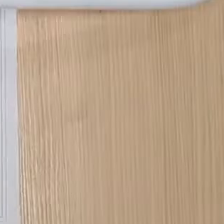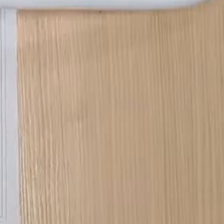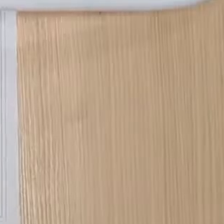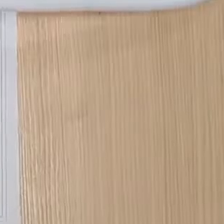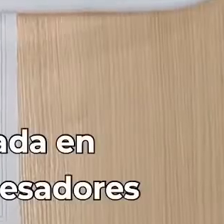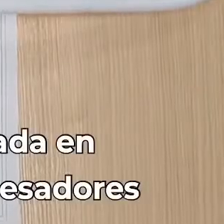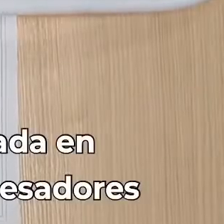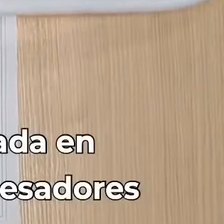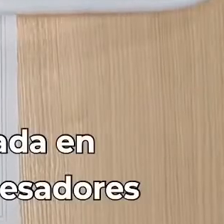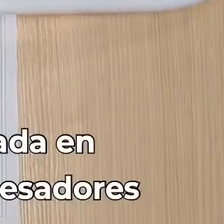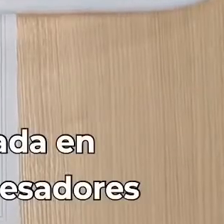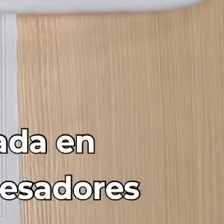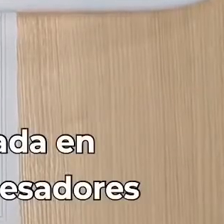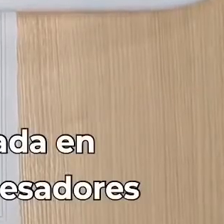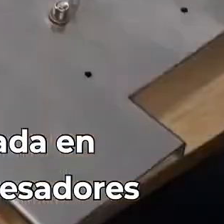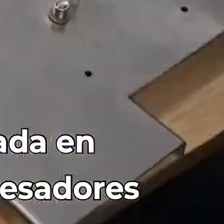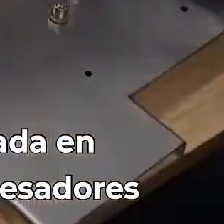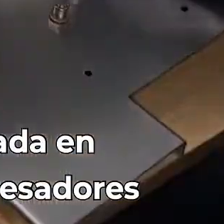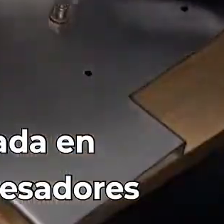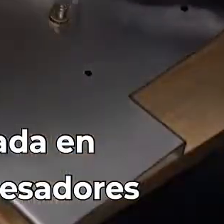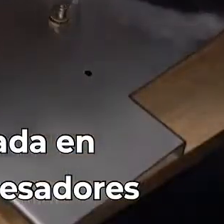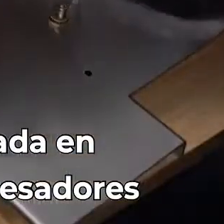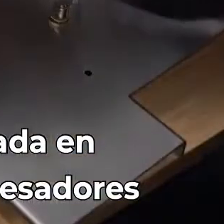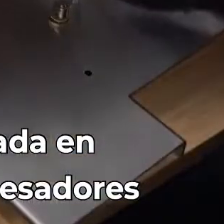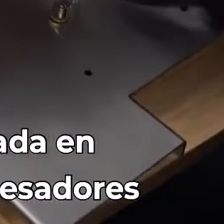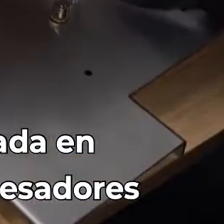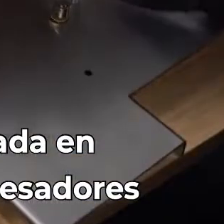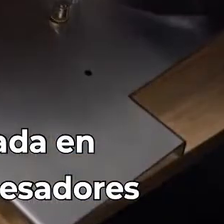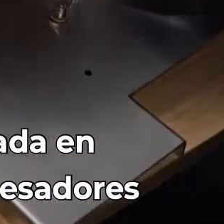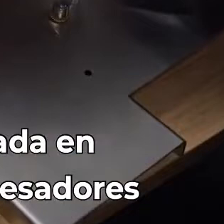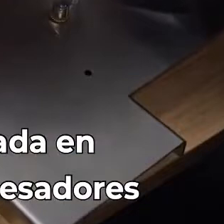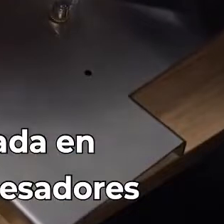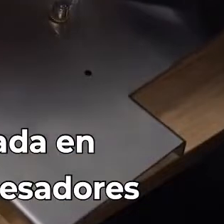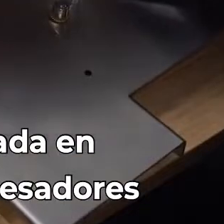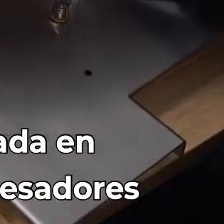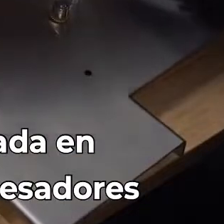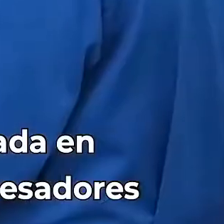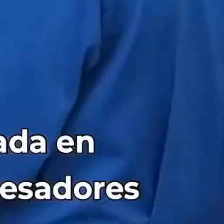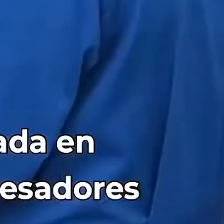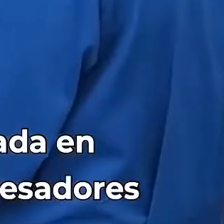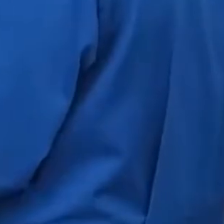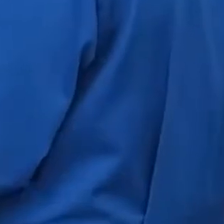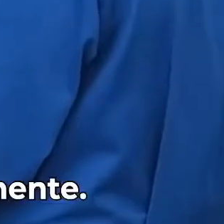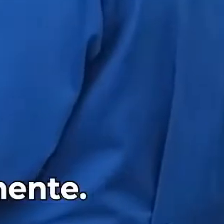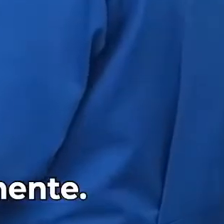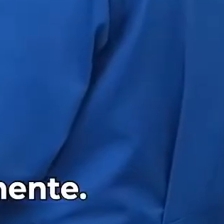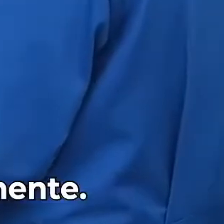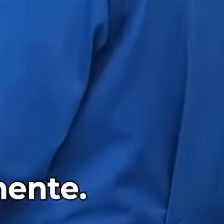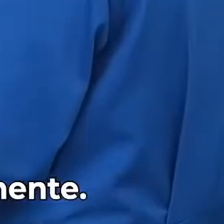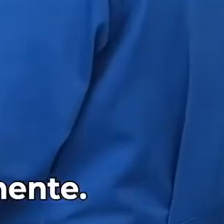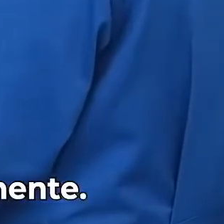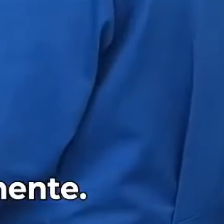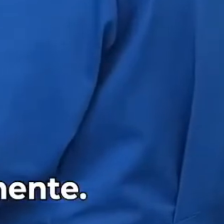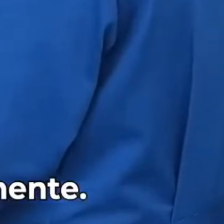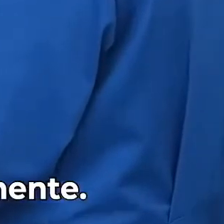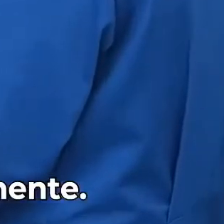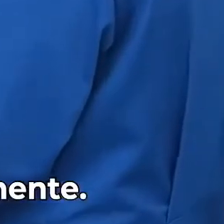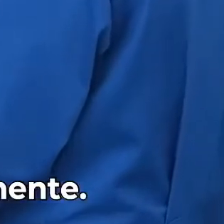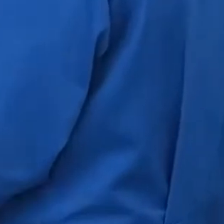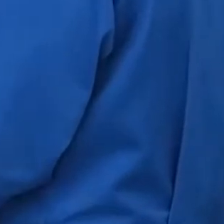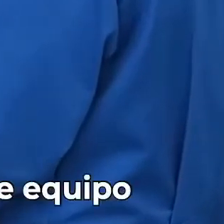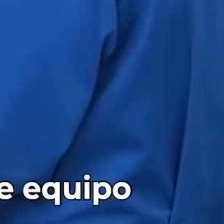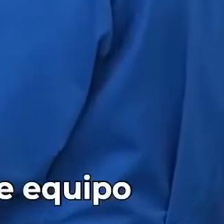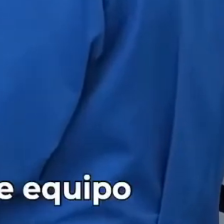CONACYT. La ventilación mecánica está basada en un sistema de control por microprocesadores que son accionados